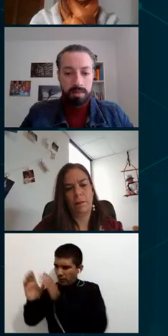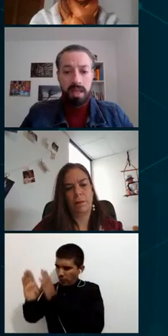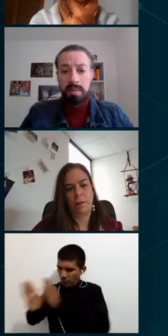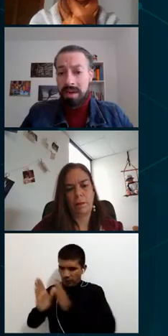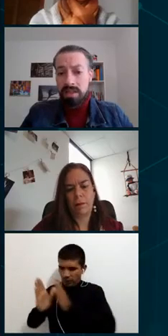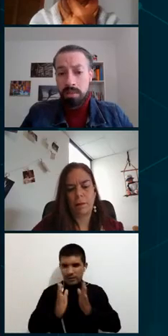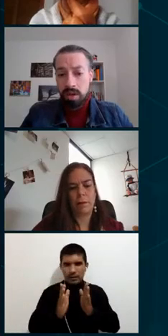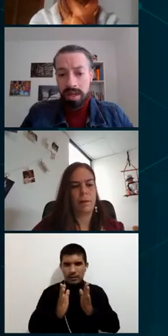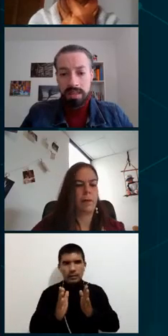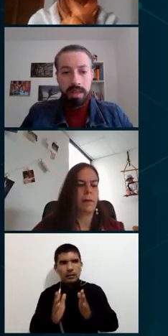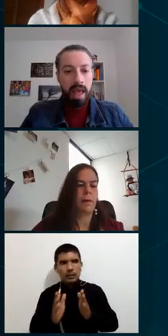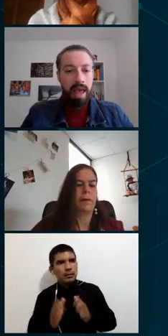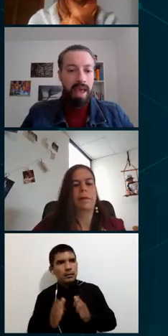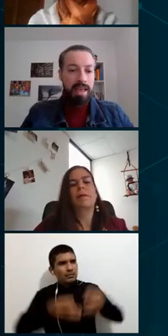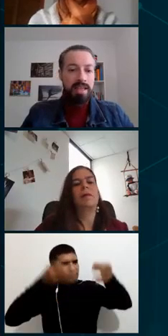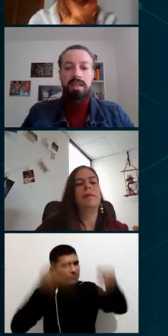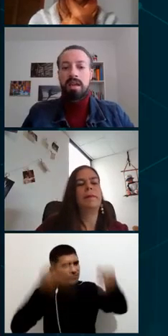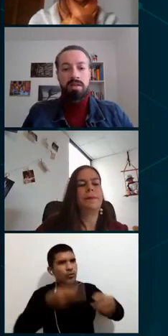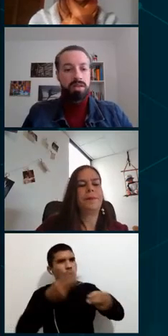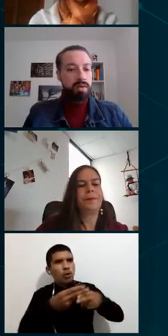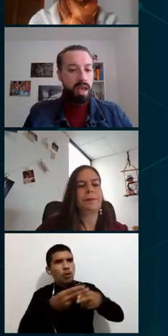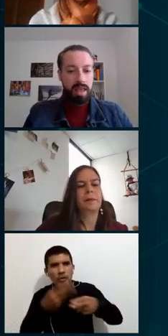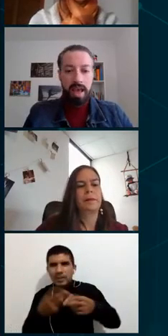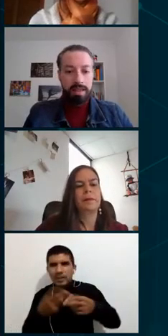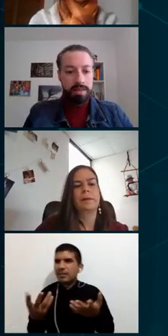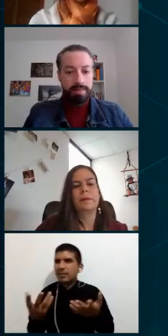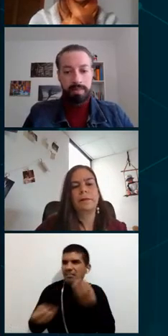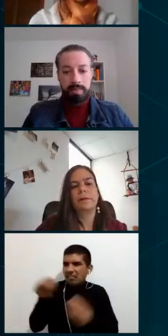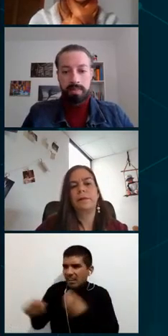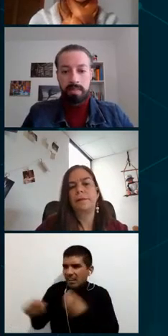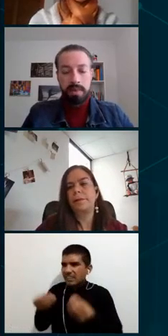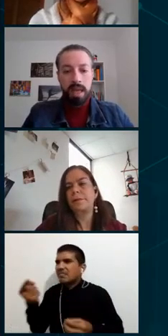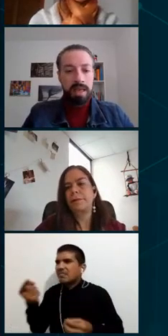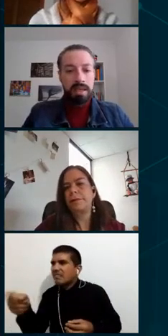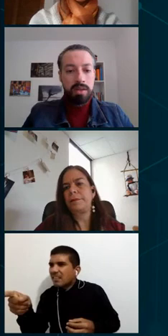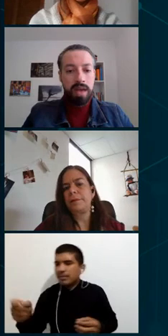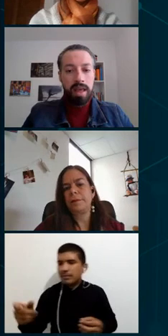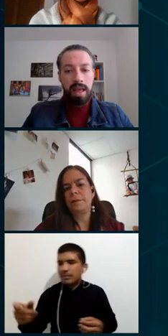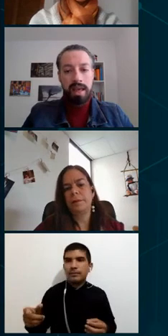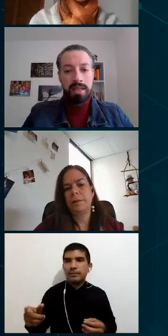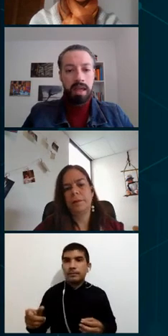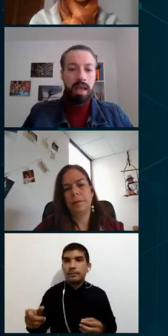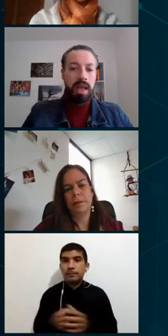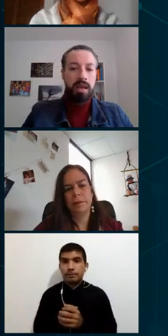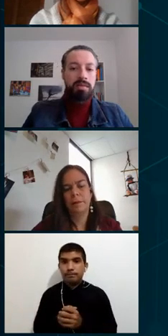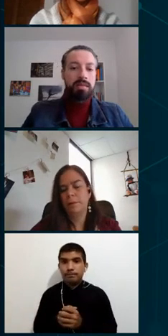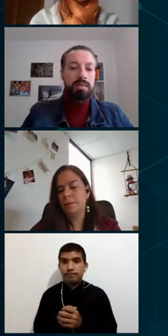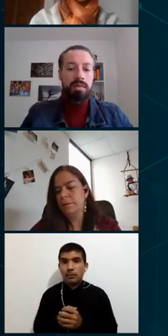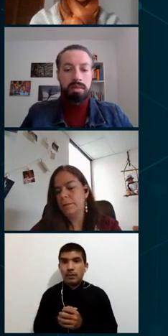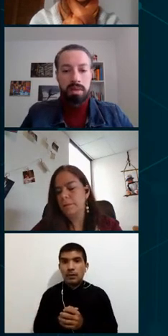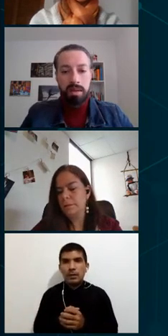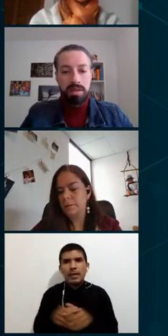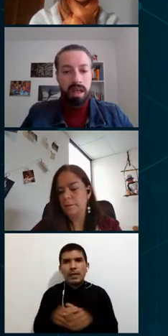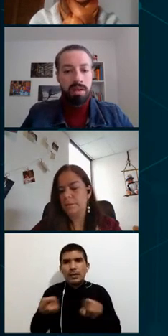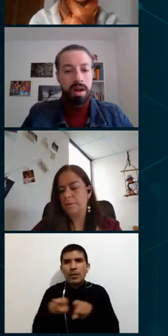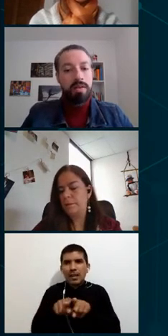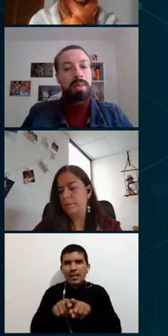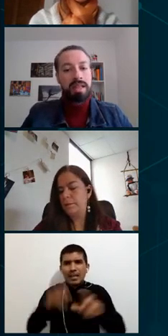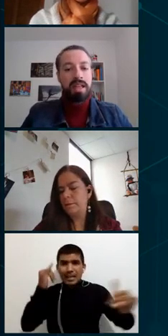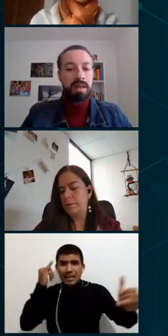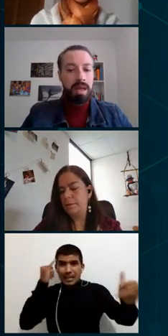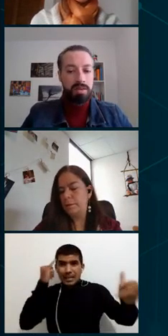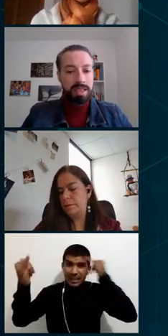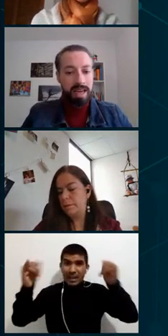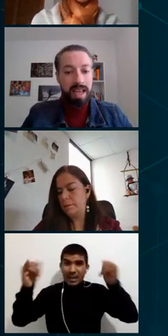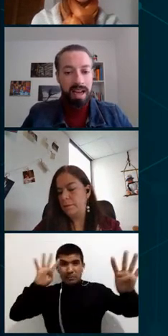actividades más comunes es hacer una lluvia de ideas. Esa lluvia de ideas, digamos que de alguna